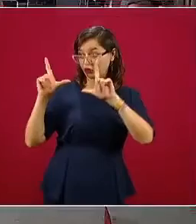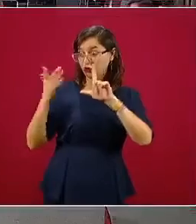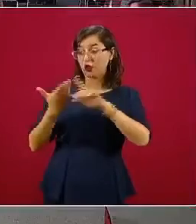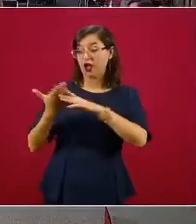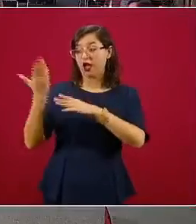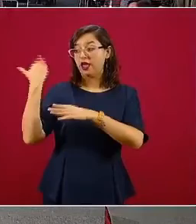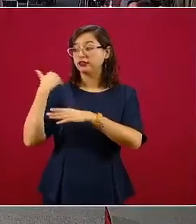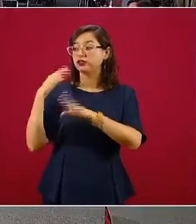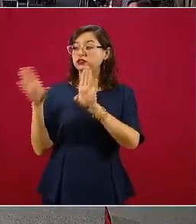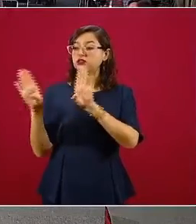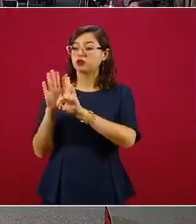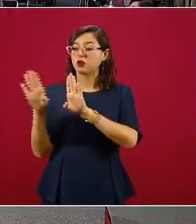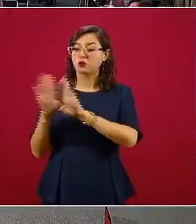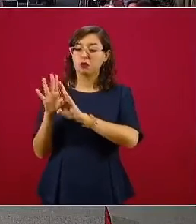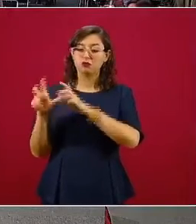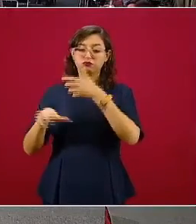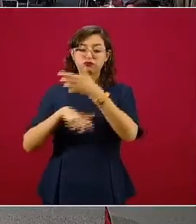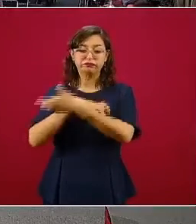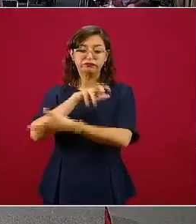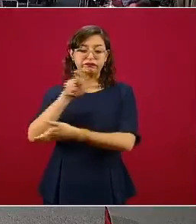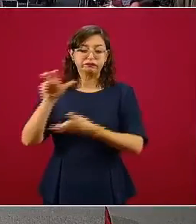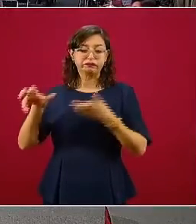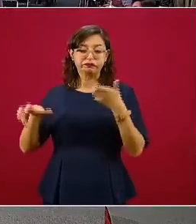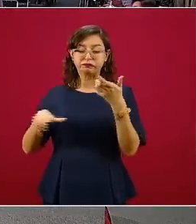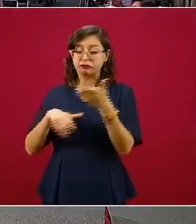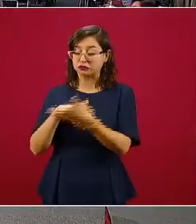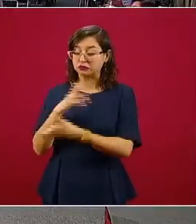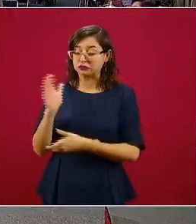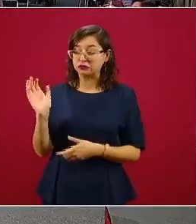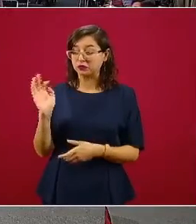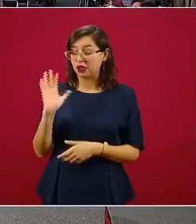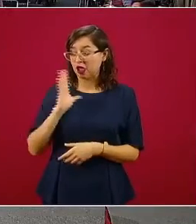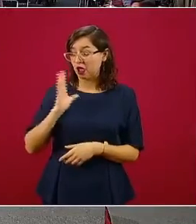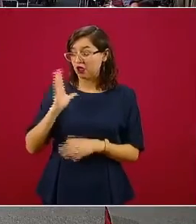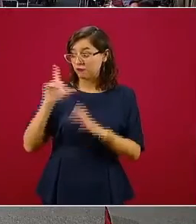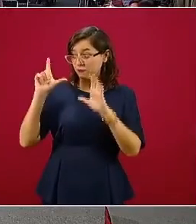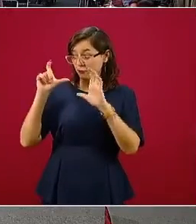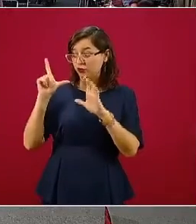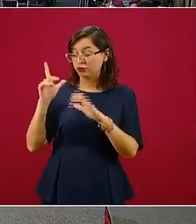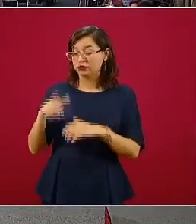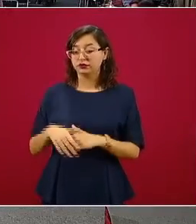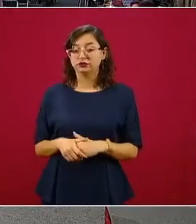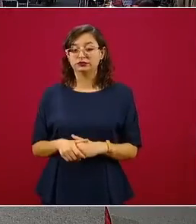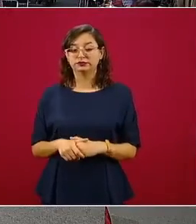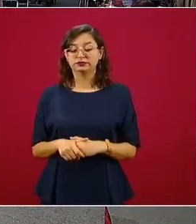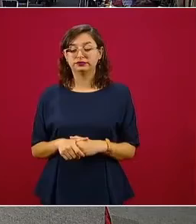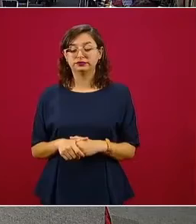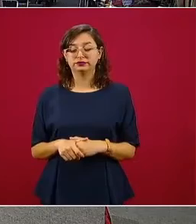entonces de cómo quedó Tuxpan, Nayarit, con ese huracán.